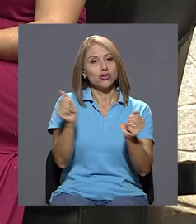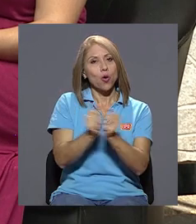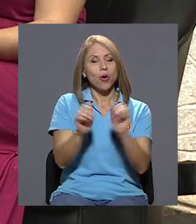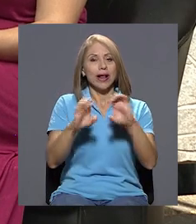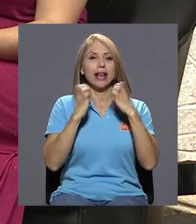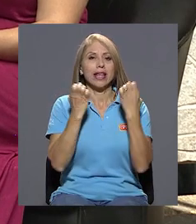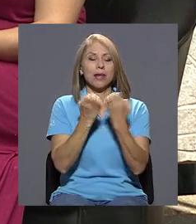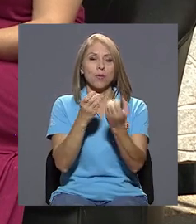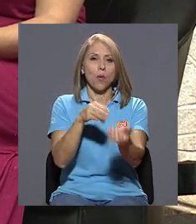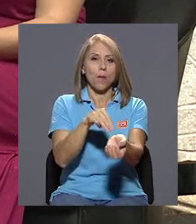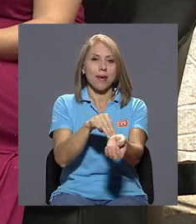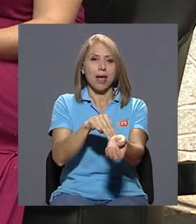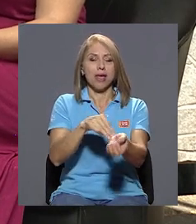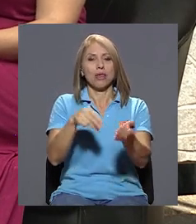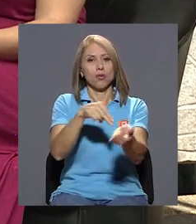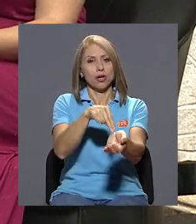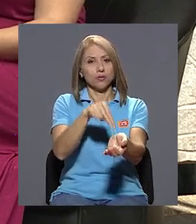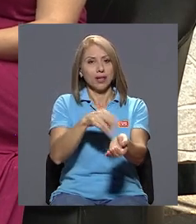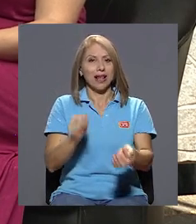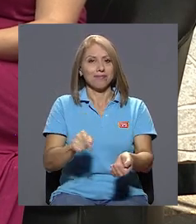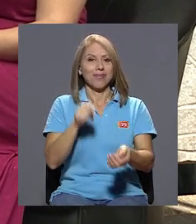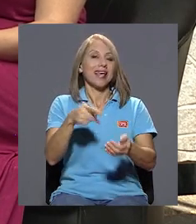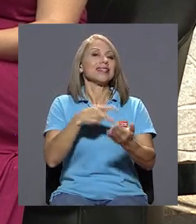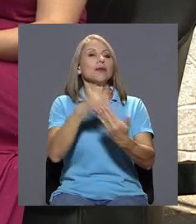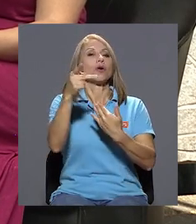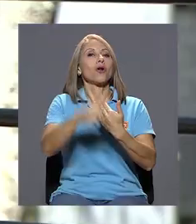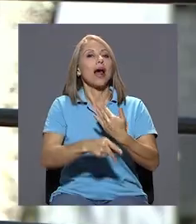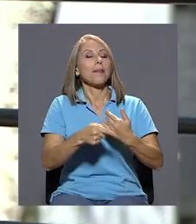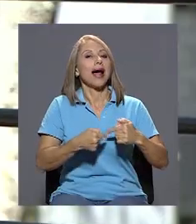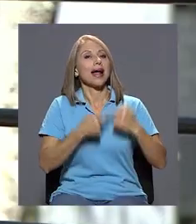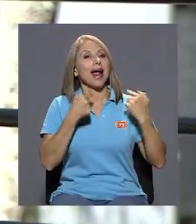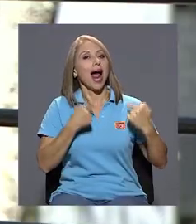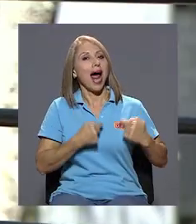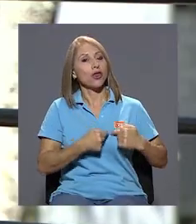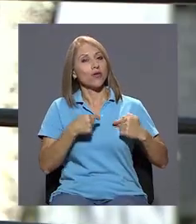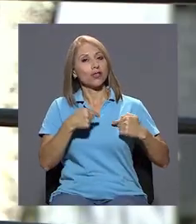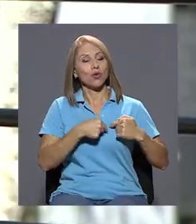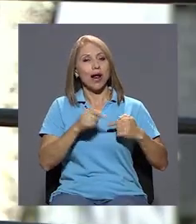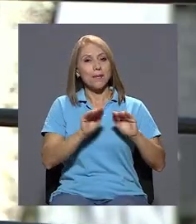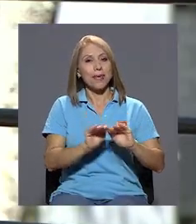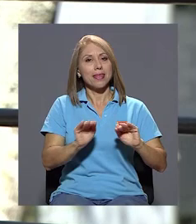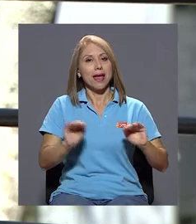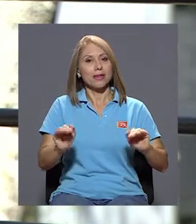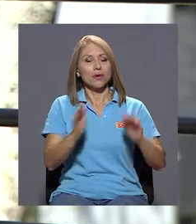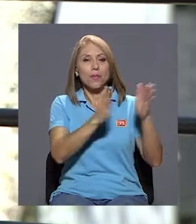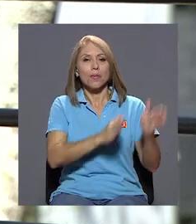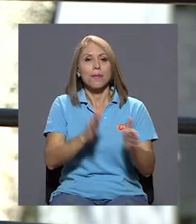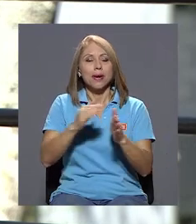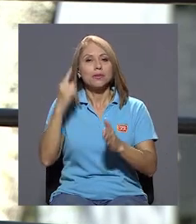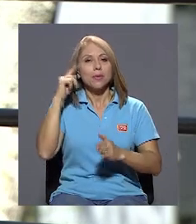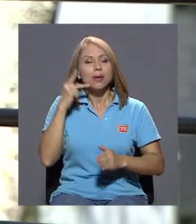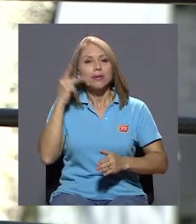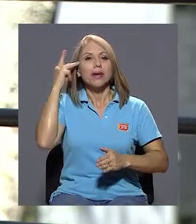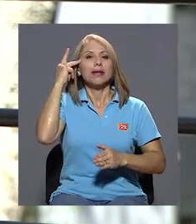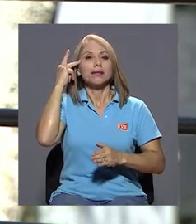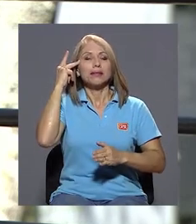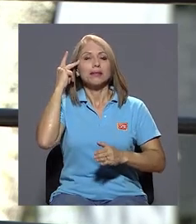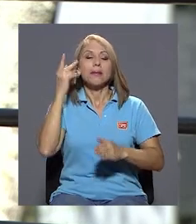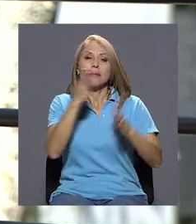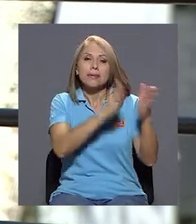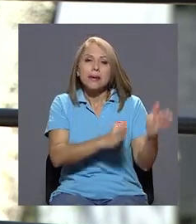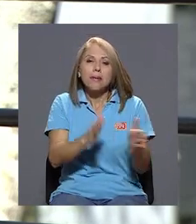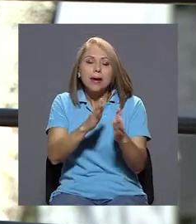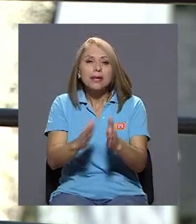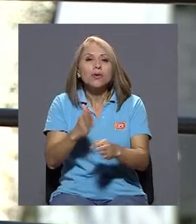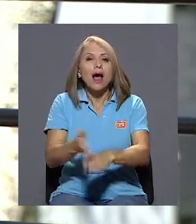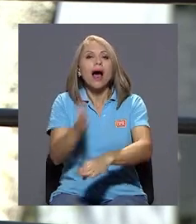equipo médico del hospital, ¿verdad? Que es el programa cardiovascular pediátrico, para preparación para los padres, preparación antes de una cirugía, entonces